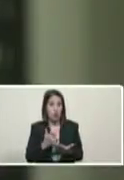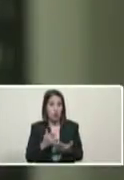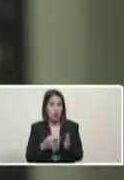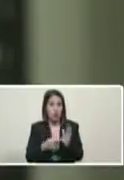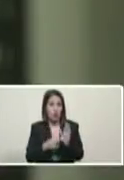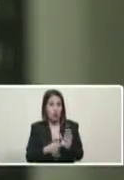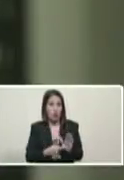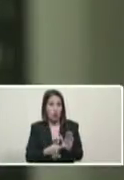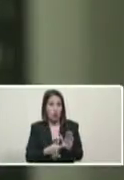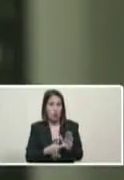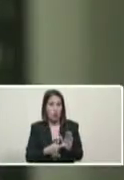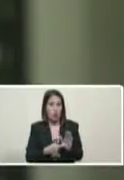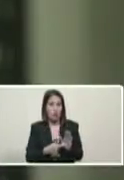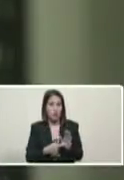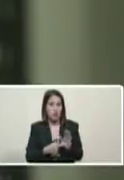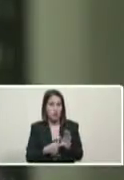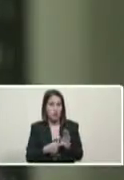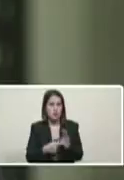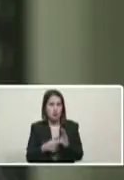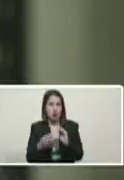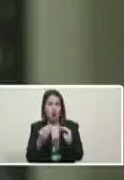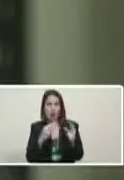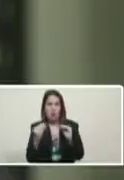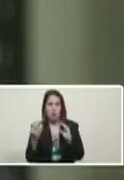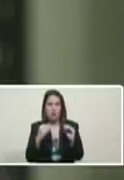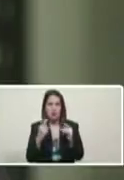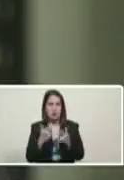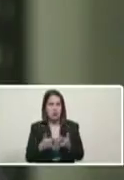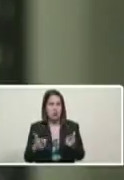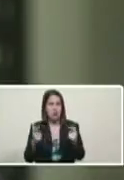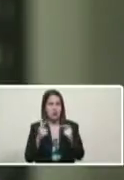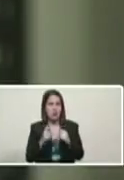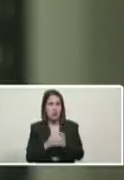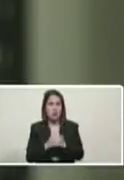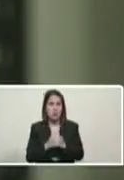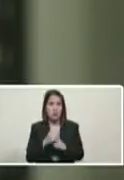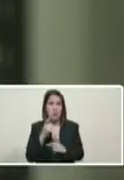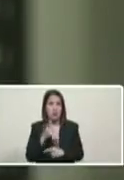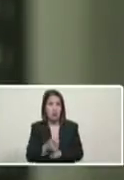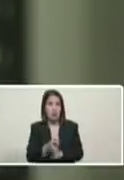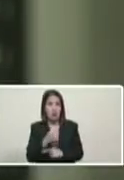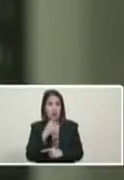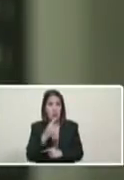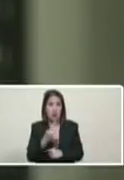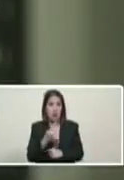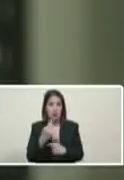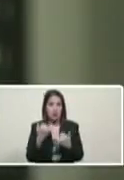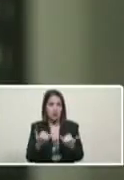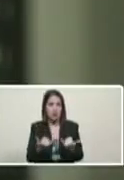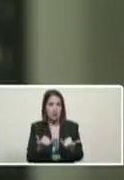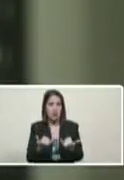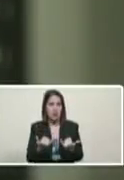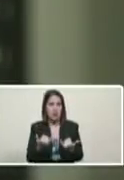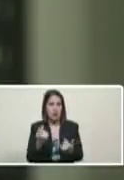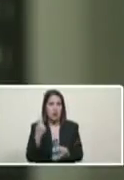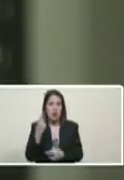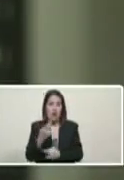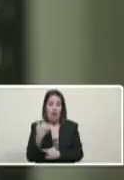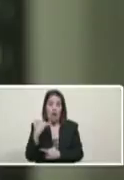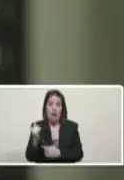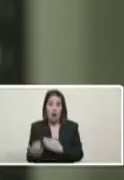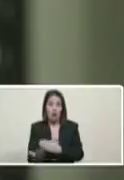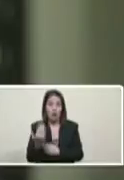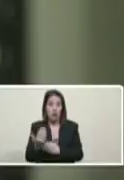conversación completamente libre entre nosotros dos. Y él me dijo inmediatamente, entonces aquí hay una editorial